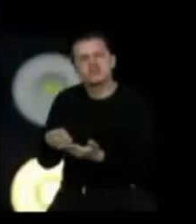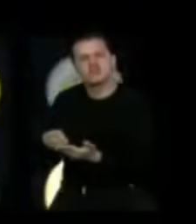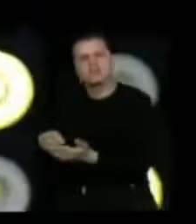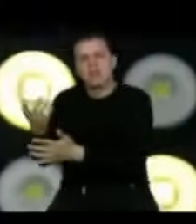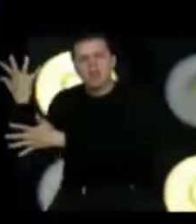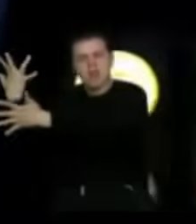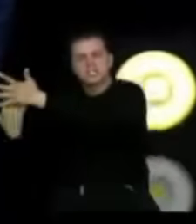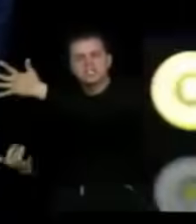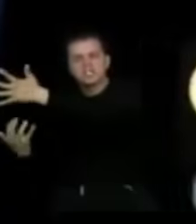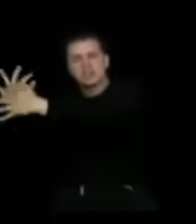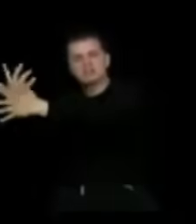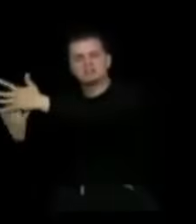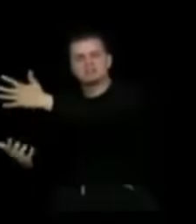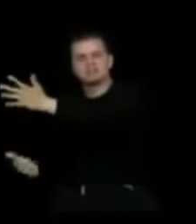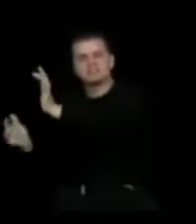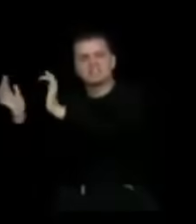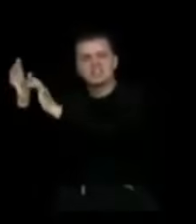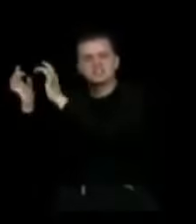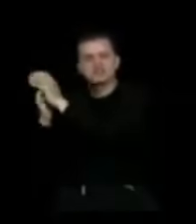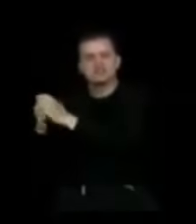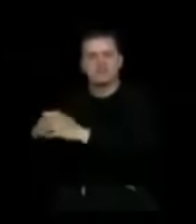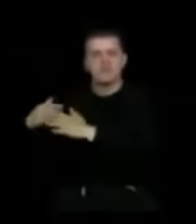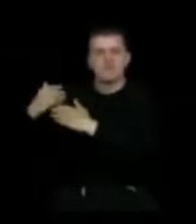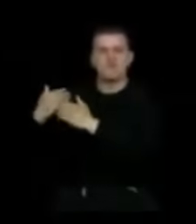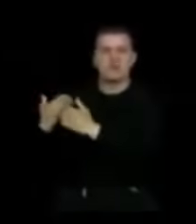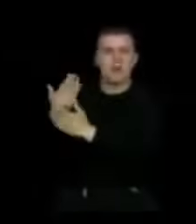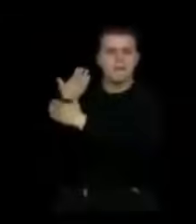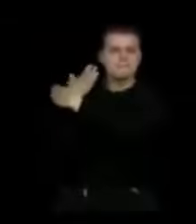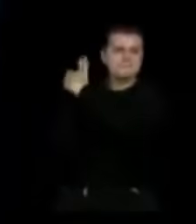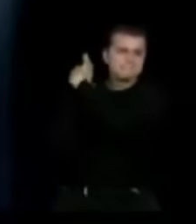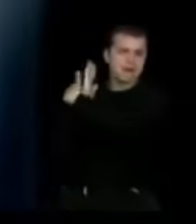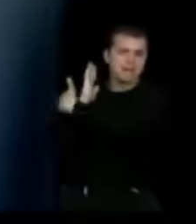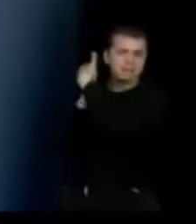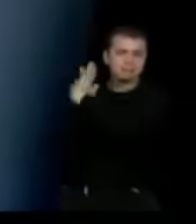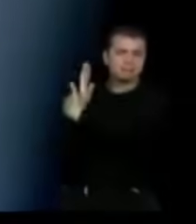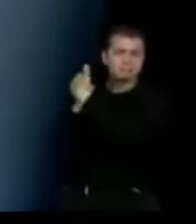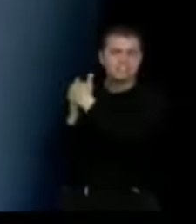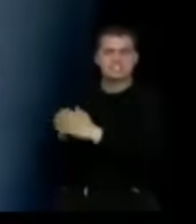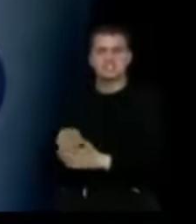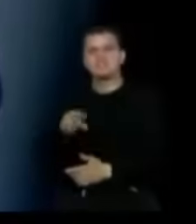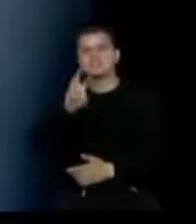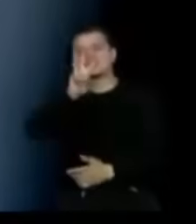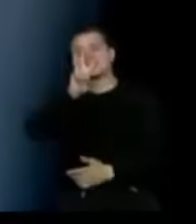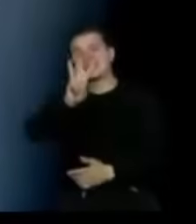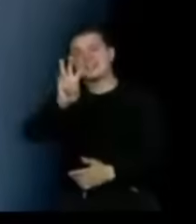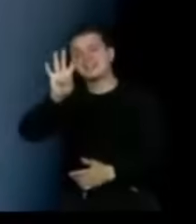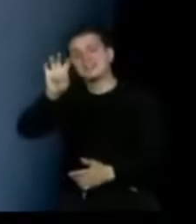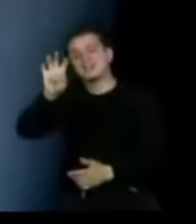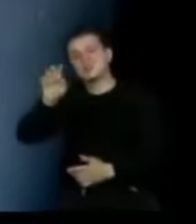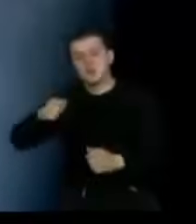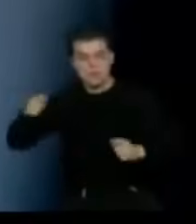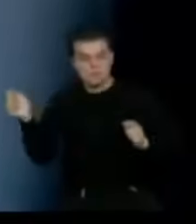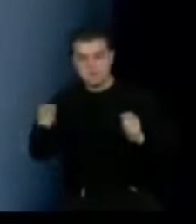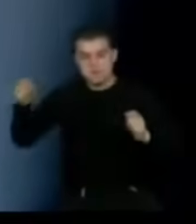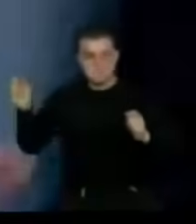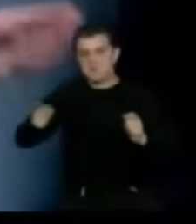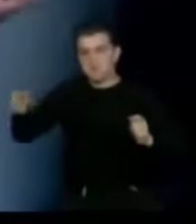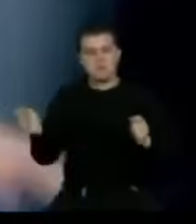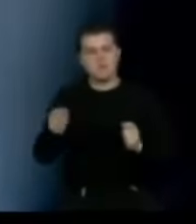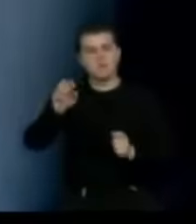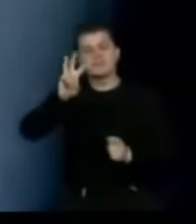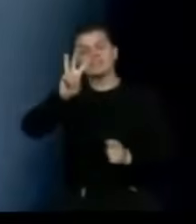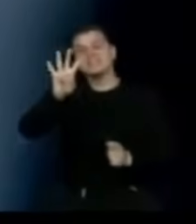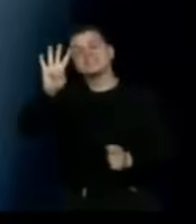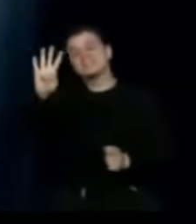Fue la espalda de Jesús. Fueron 39 azotes sobre su espalda. Ese